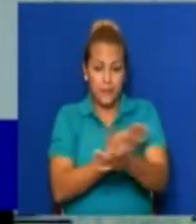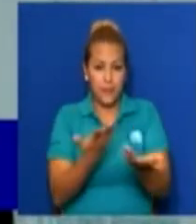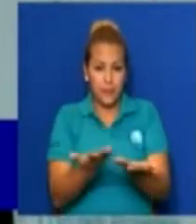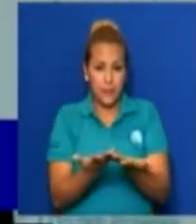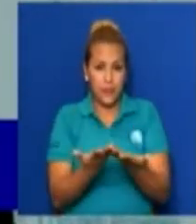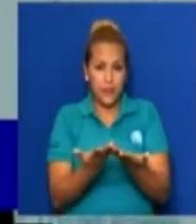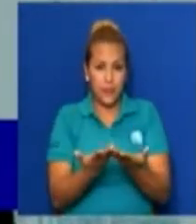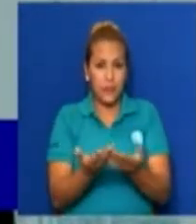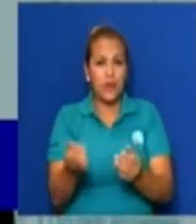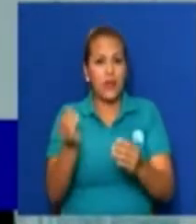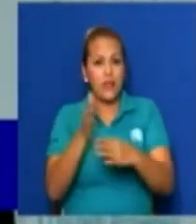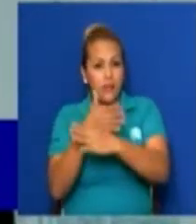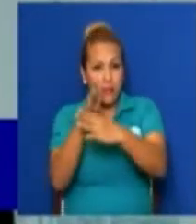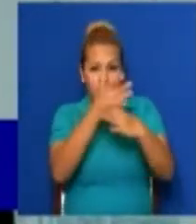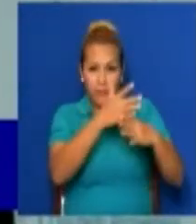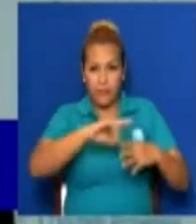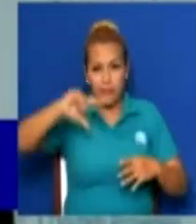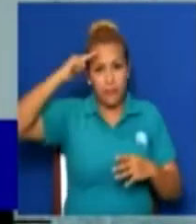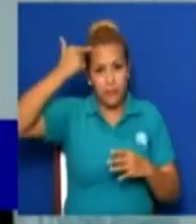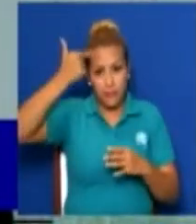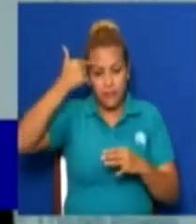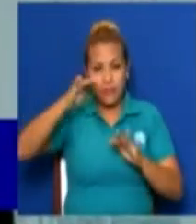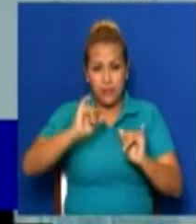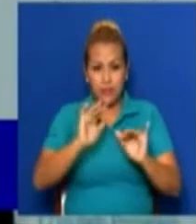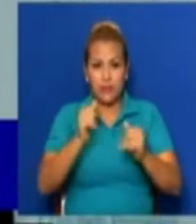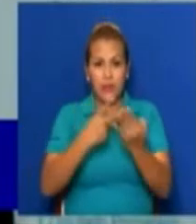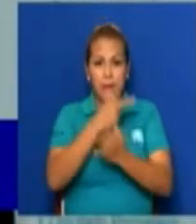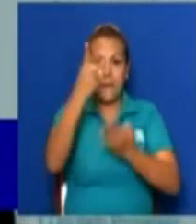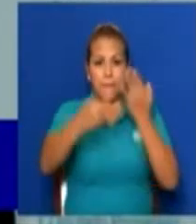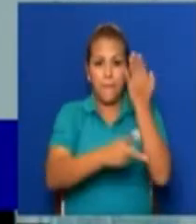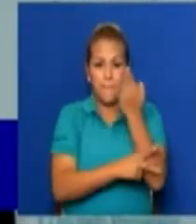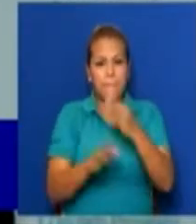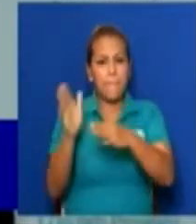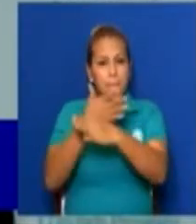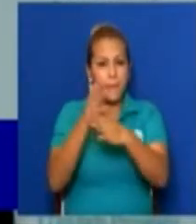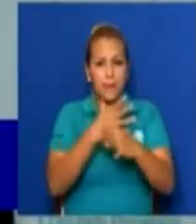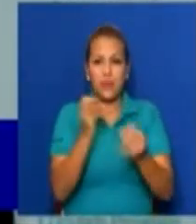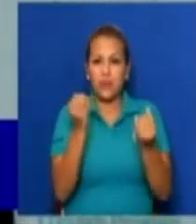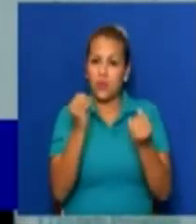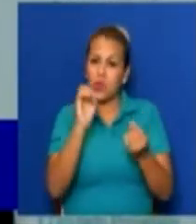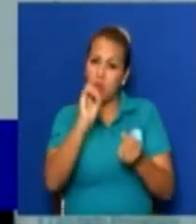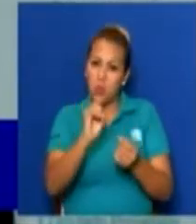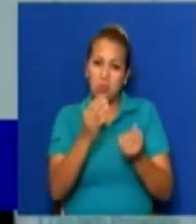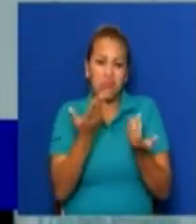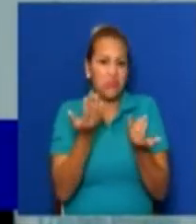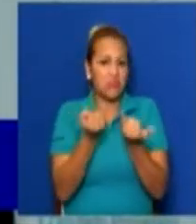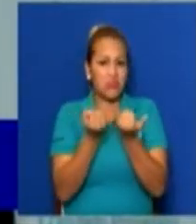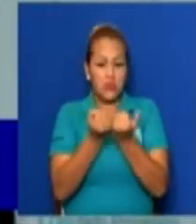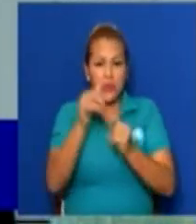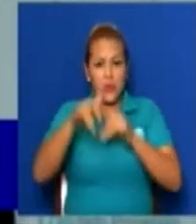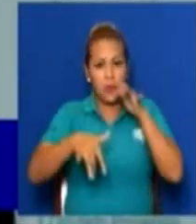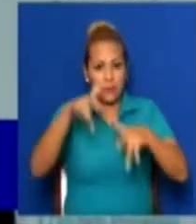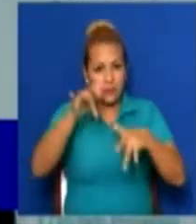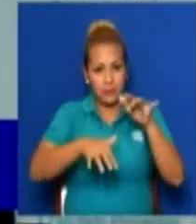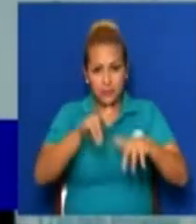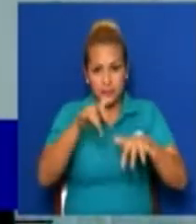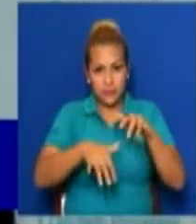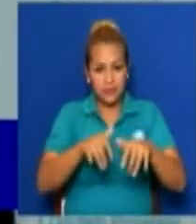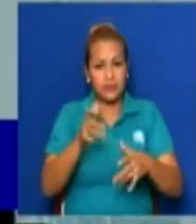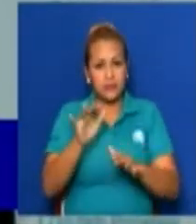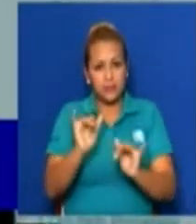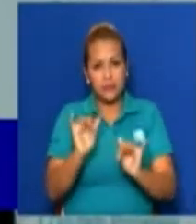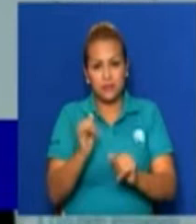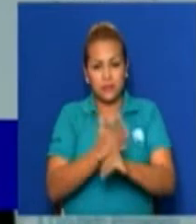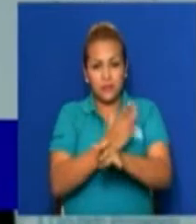distintos gobiernos fueron programas para la mujer o secretarías para la mujer o institutos para la mujer.